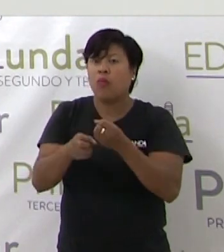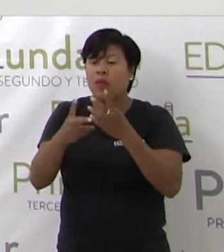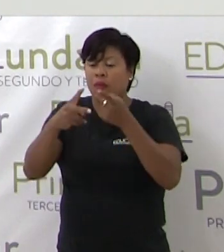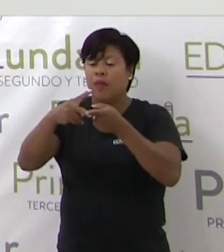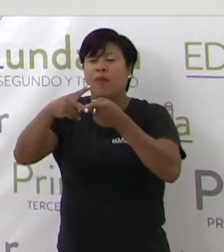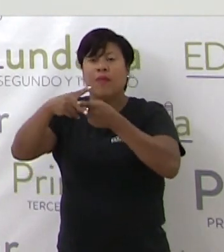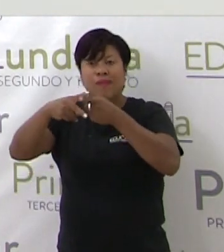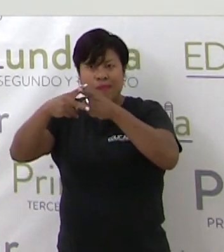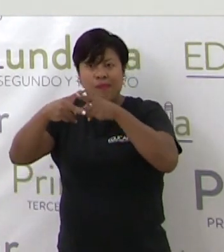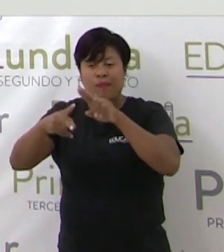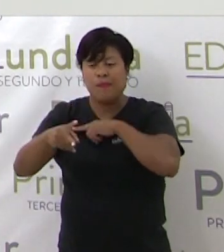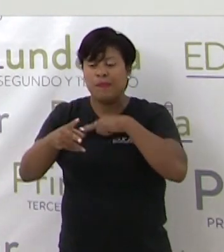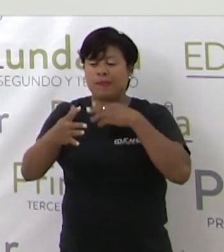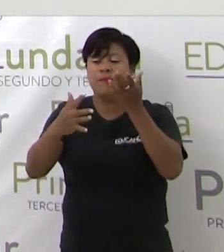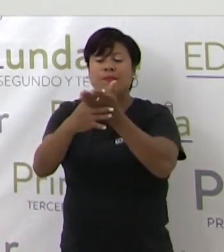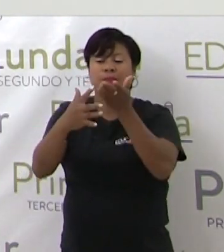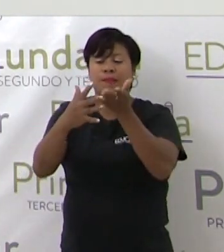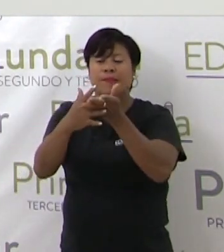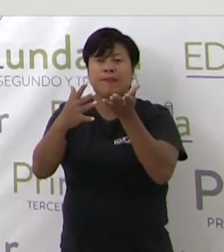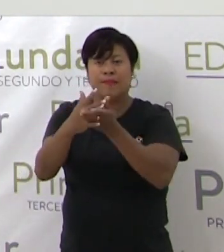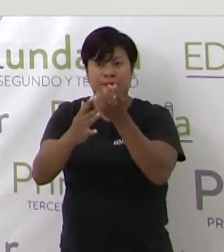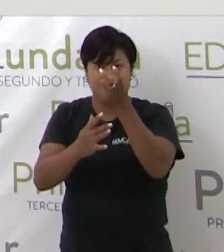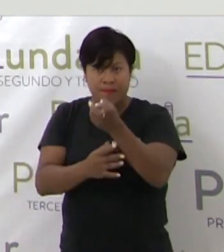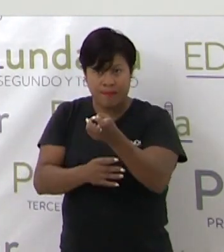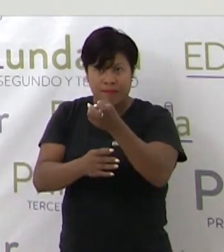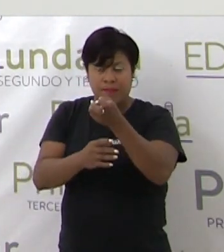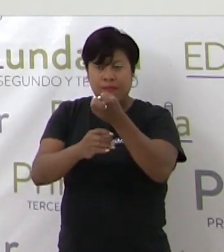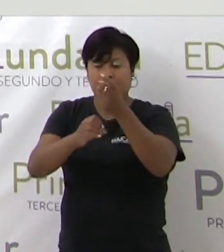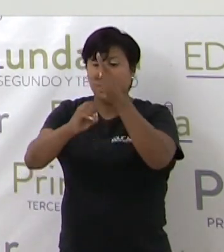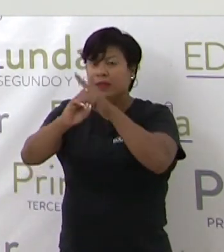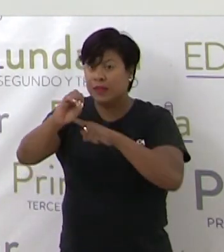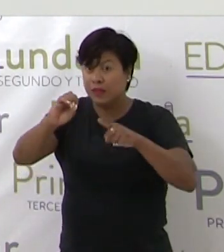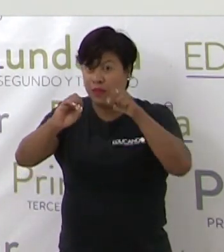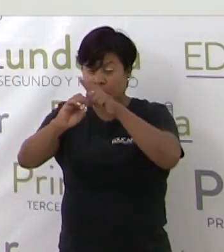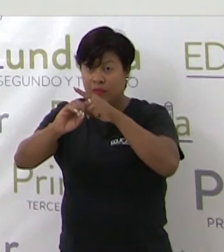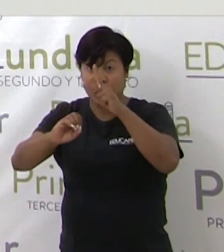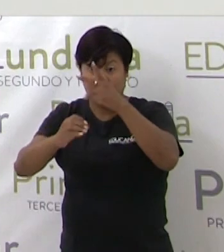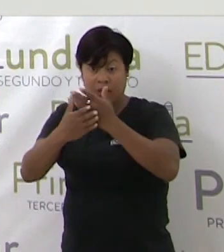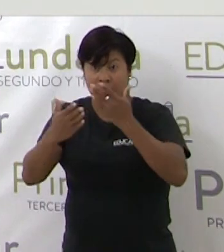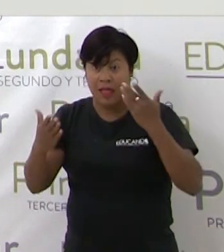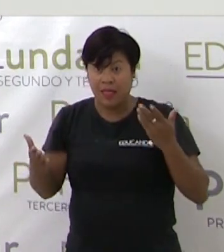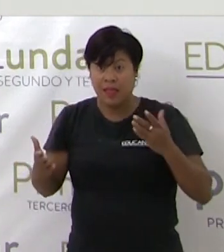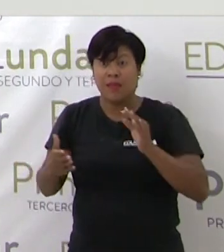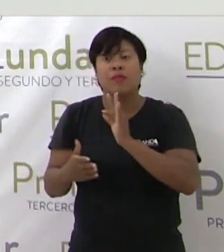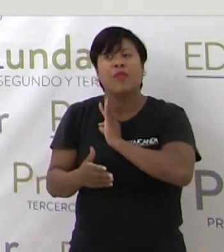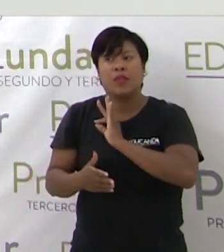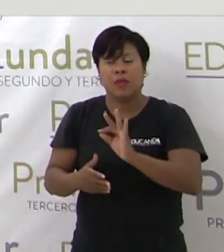en lo que hemos dividido este círculo de acá. Pero antes de eso podemos